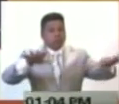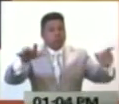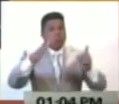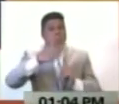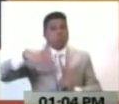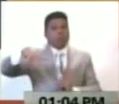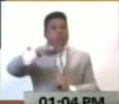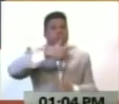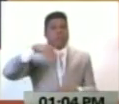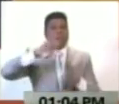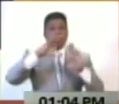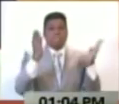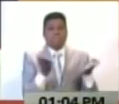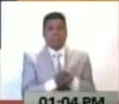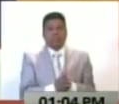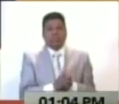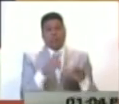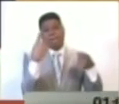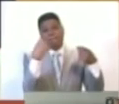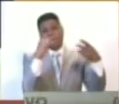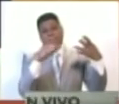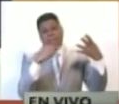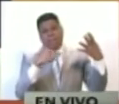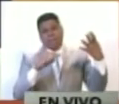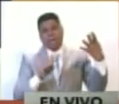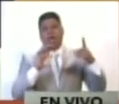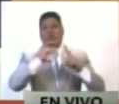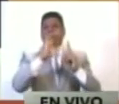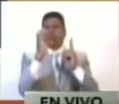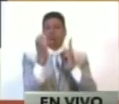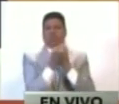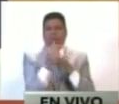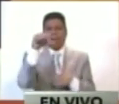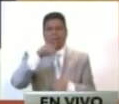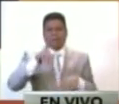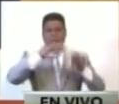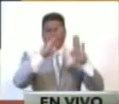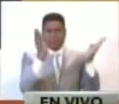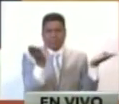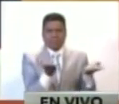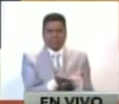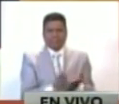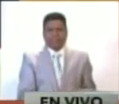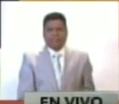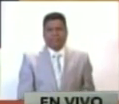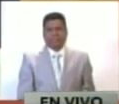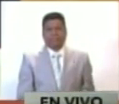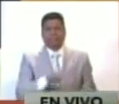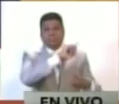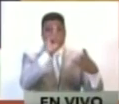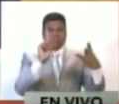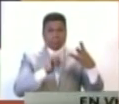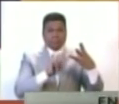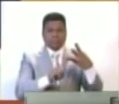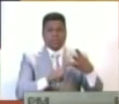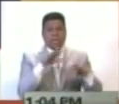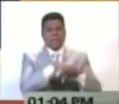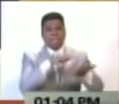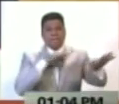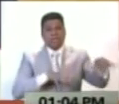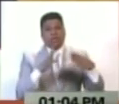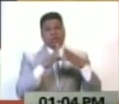Tenemos la mayor diversidad cultural del planeta. Tenemos también la mayor